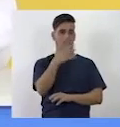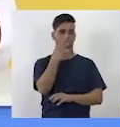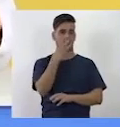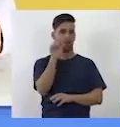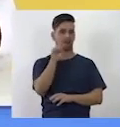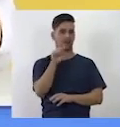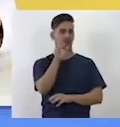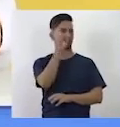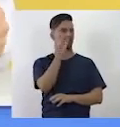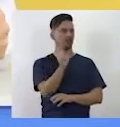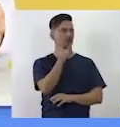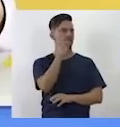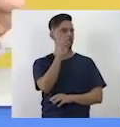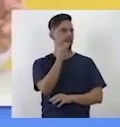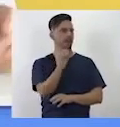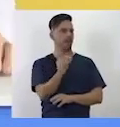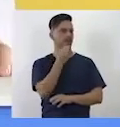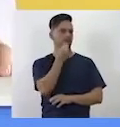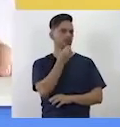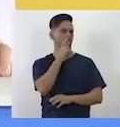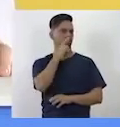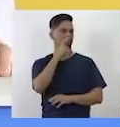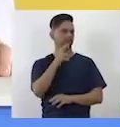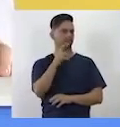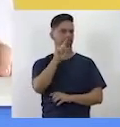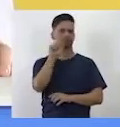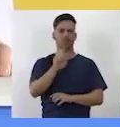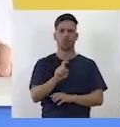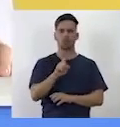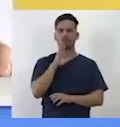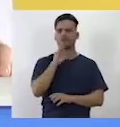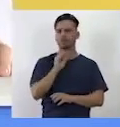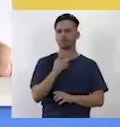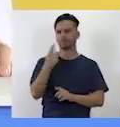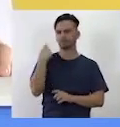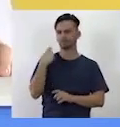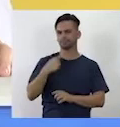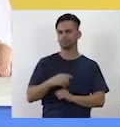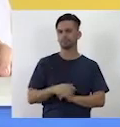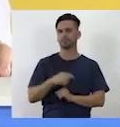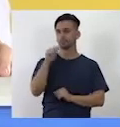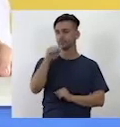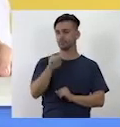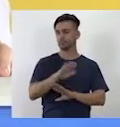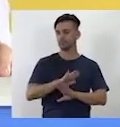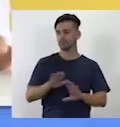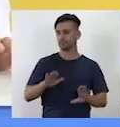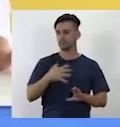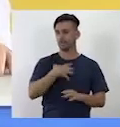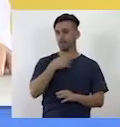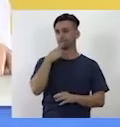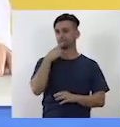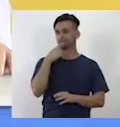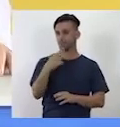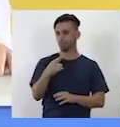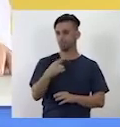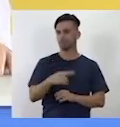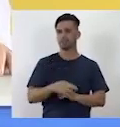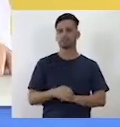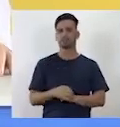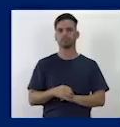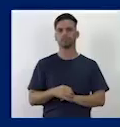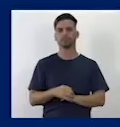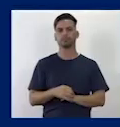obtener el valor de la variación del potencial puede responder la pregunta como decía ahorita y entonces aquí tenemos ya las